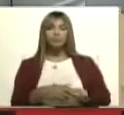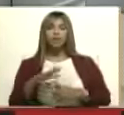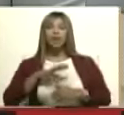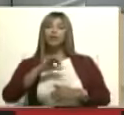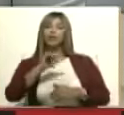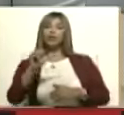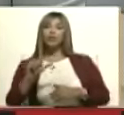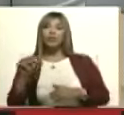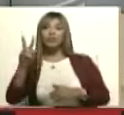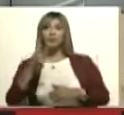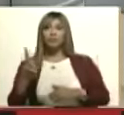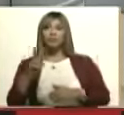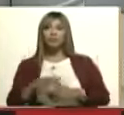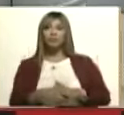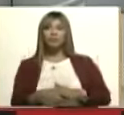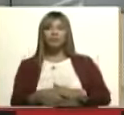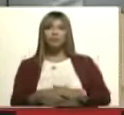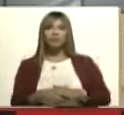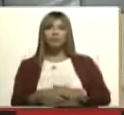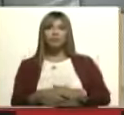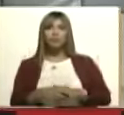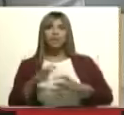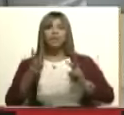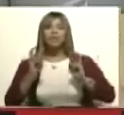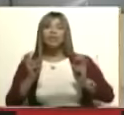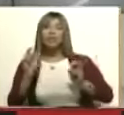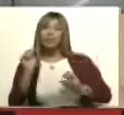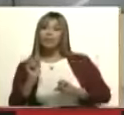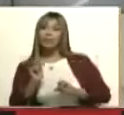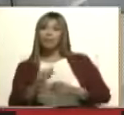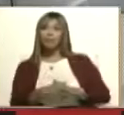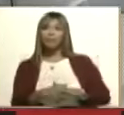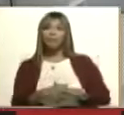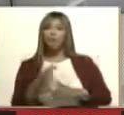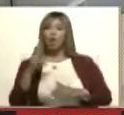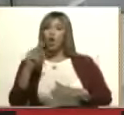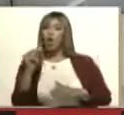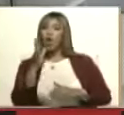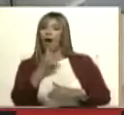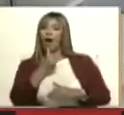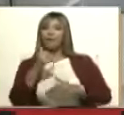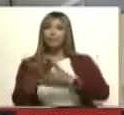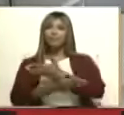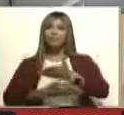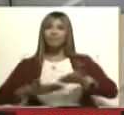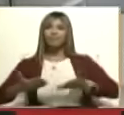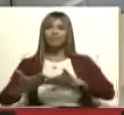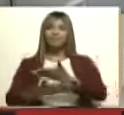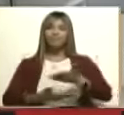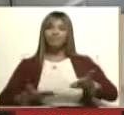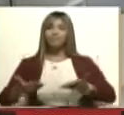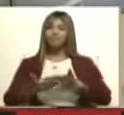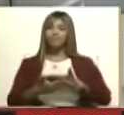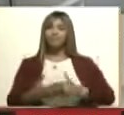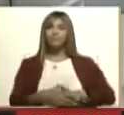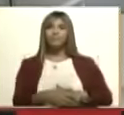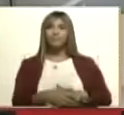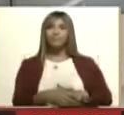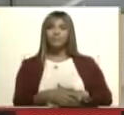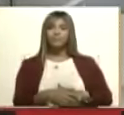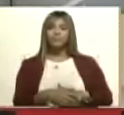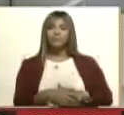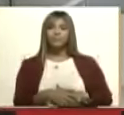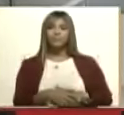soberanía venezolana y temas de este tipo no se negocian, no tienen que estar en ningún tipo